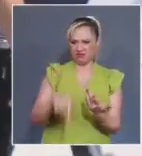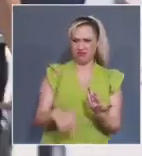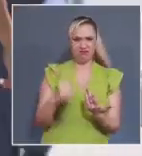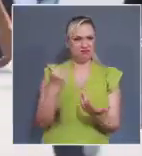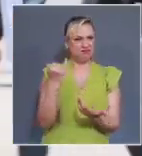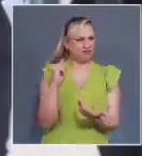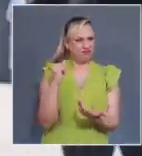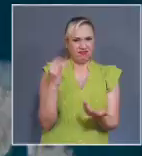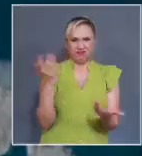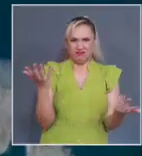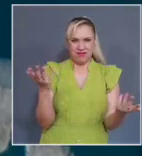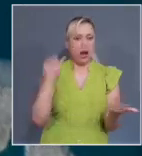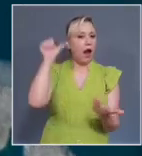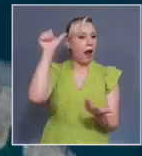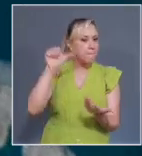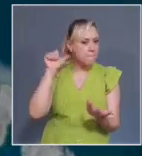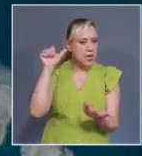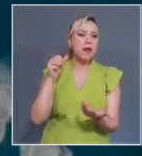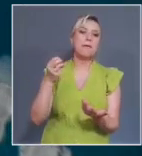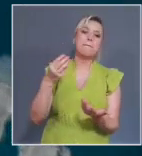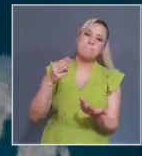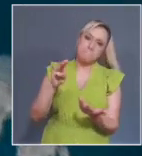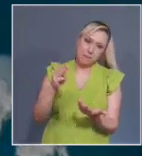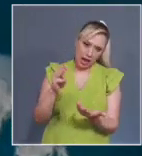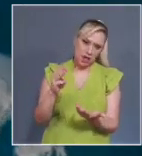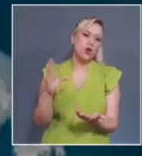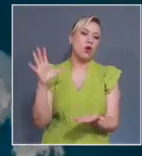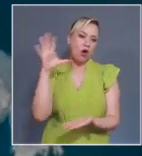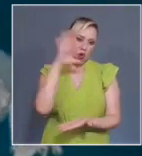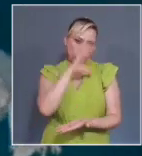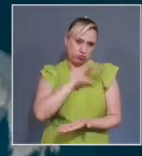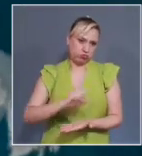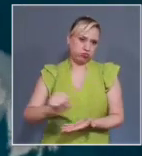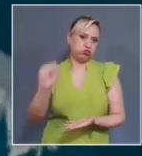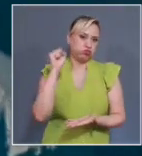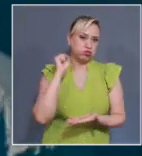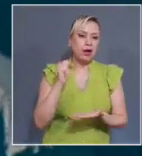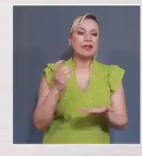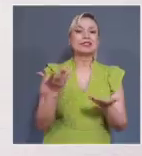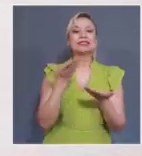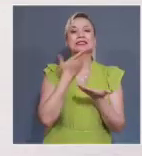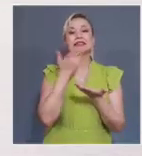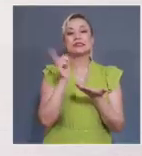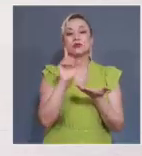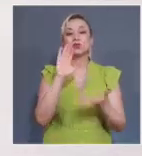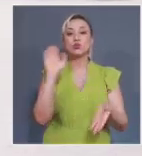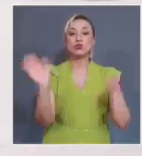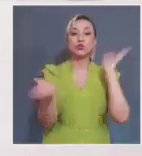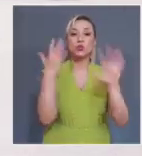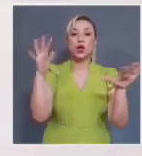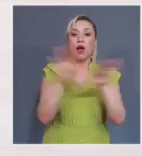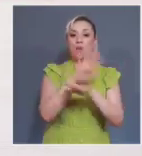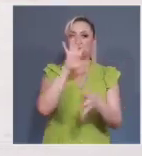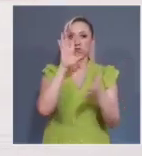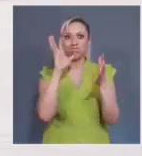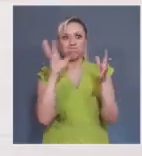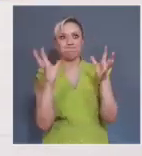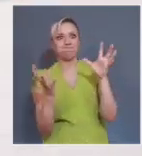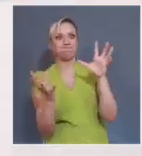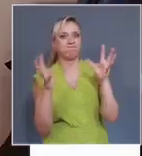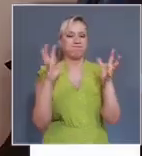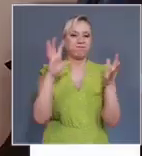abril y mayo. Esto, dijeron, está relacionado con el cambio climático, que provocará el aumento en la temperatura de algunas zonas del